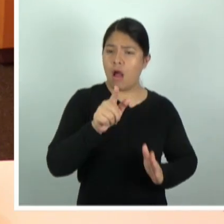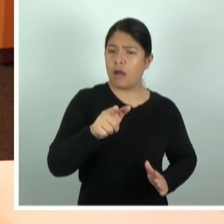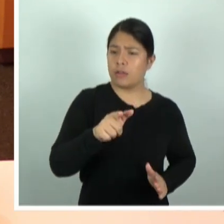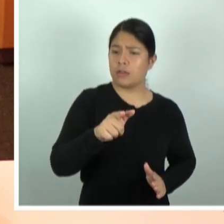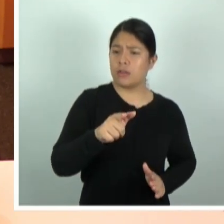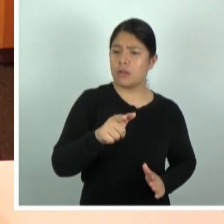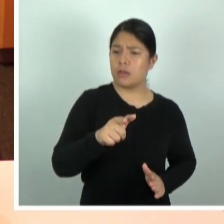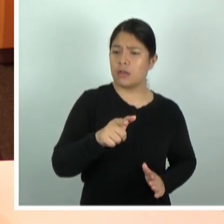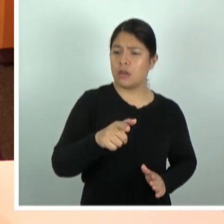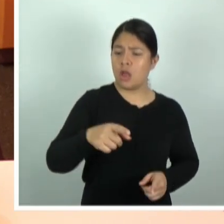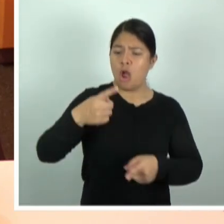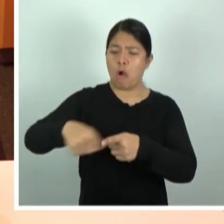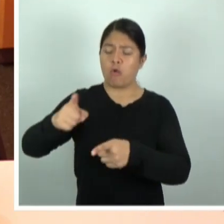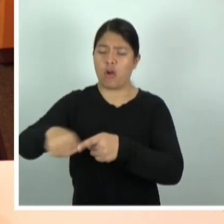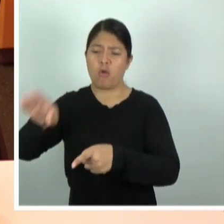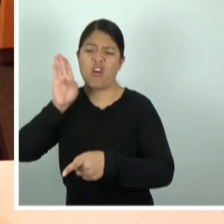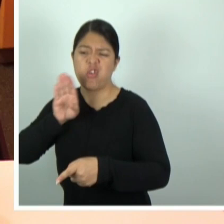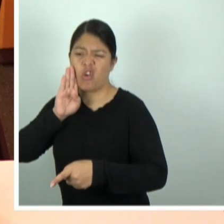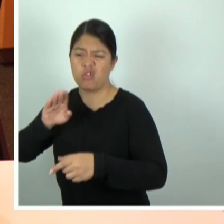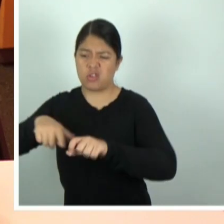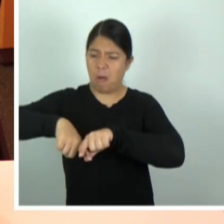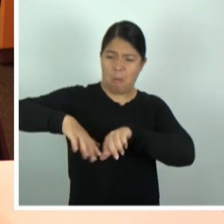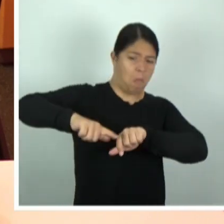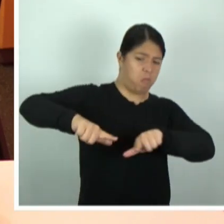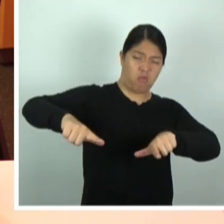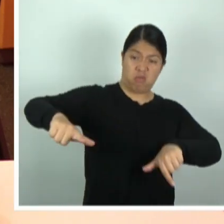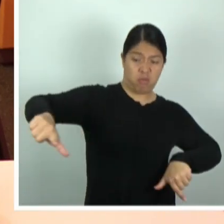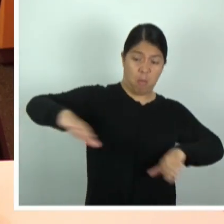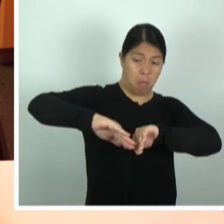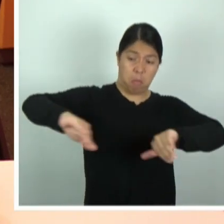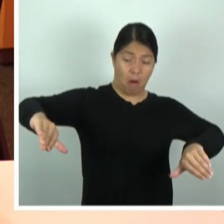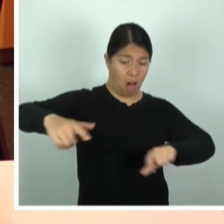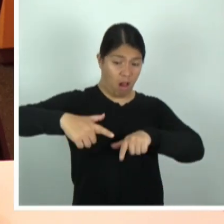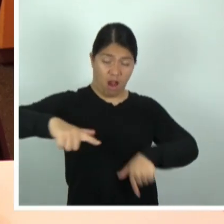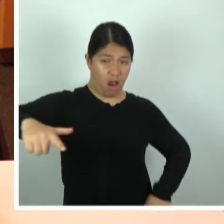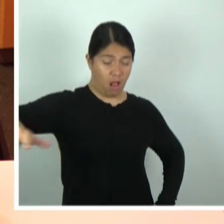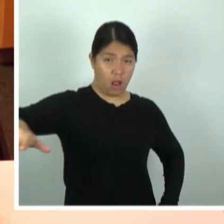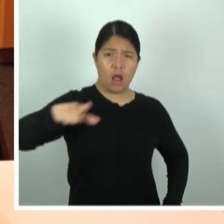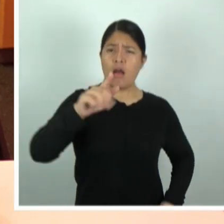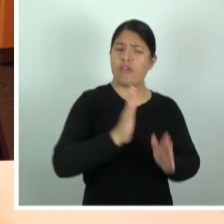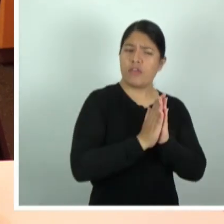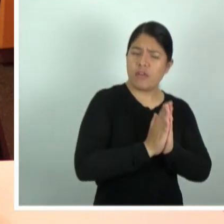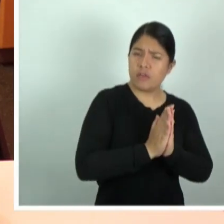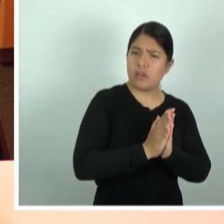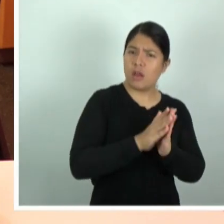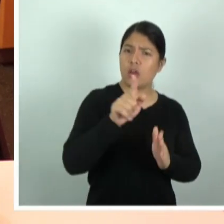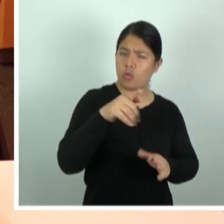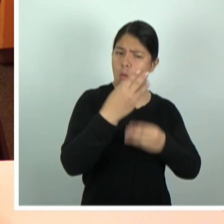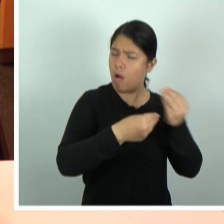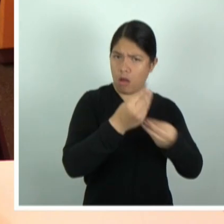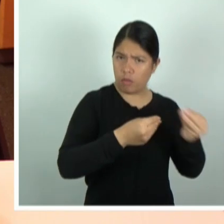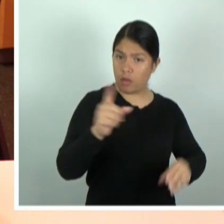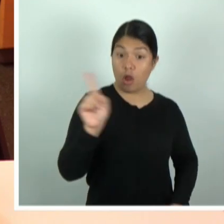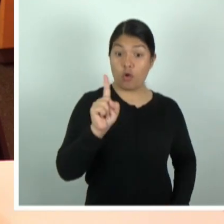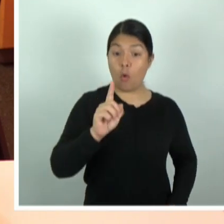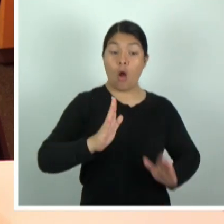te separa de todas cosas sucias. No la santidad que tú haces, no, sino la santidad como